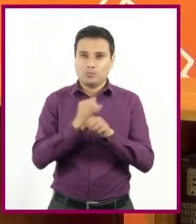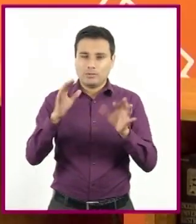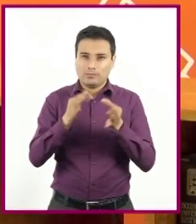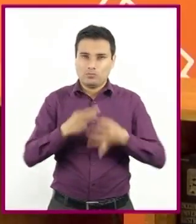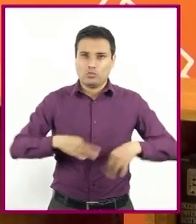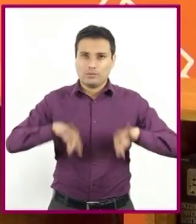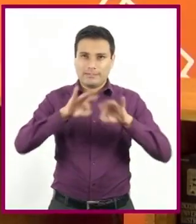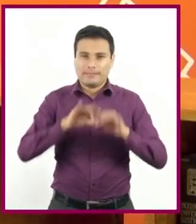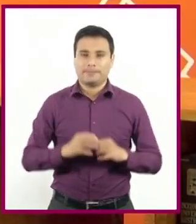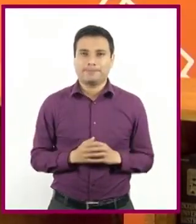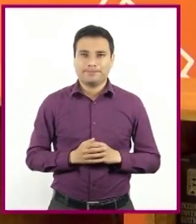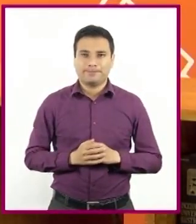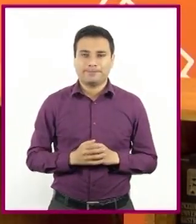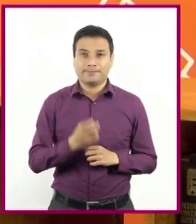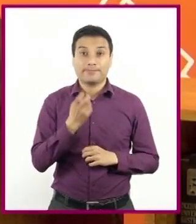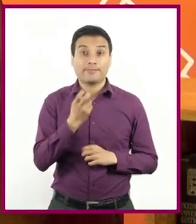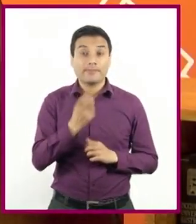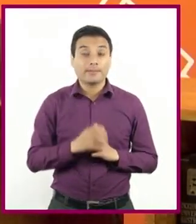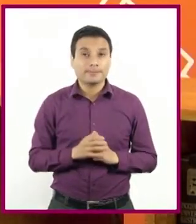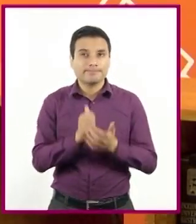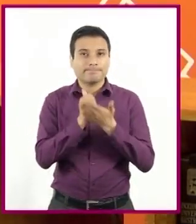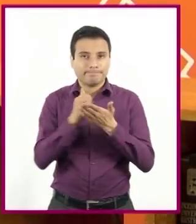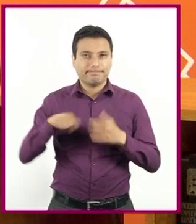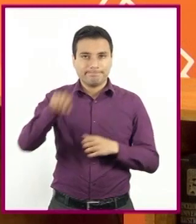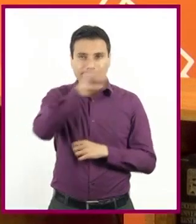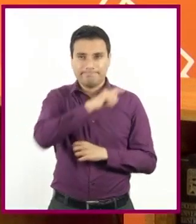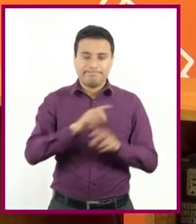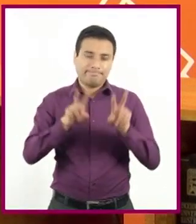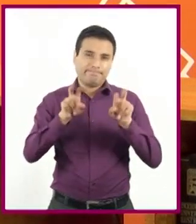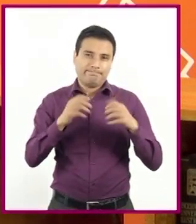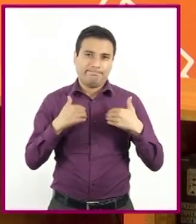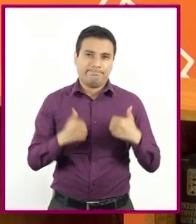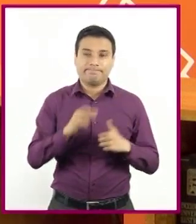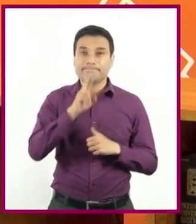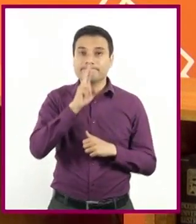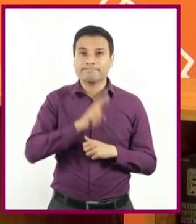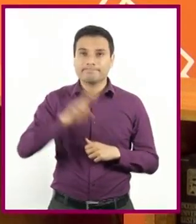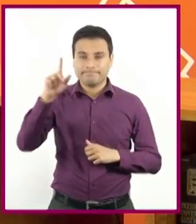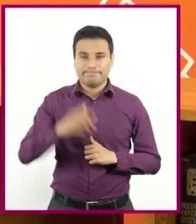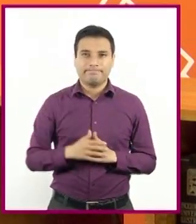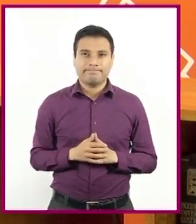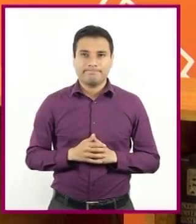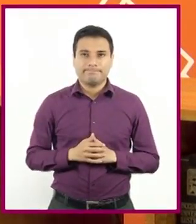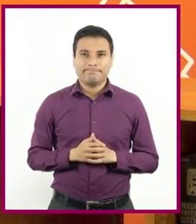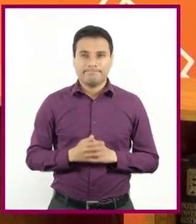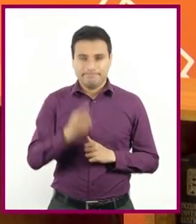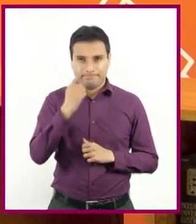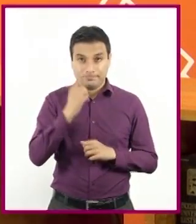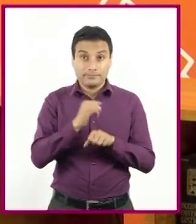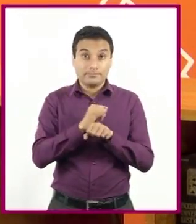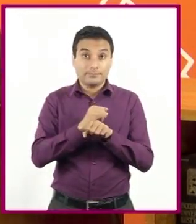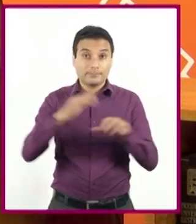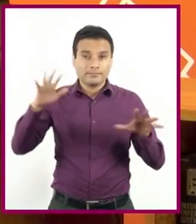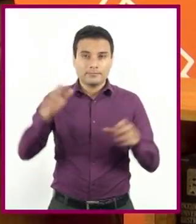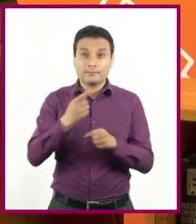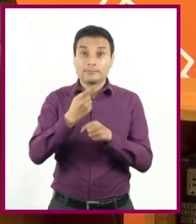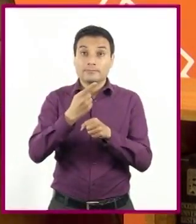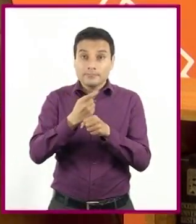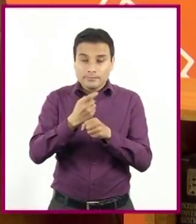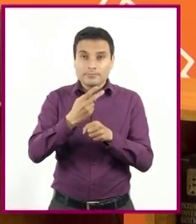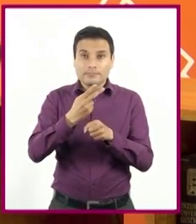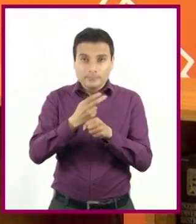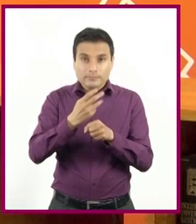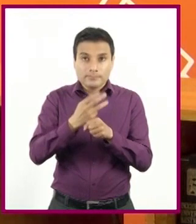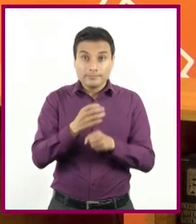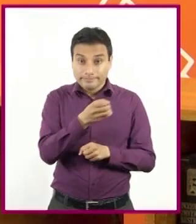Estos bloques nos ayudarán a entender mejor este concepto. Para jerarquizar los datos debemos ordenar